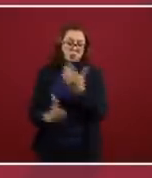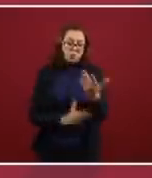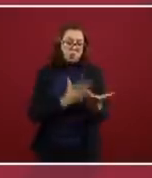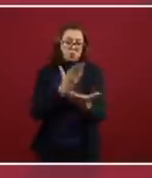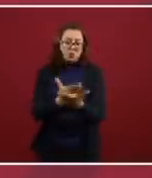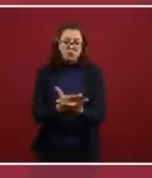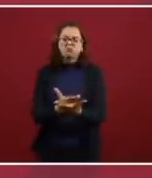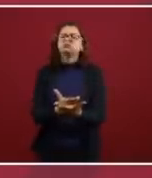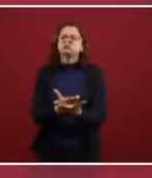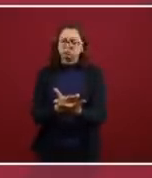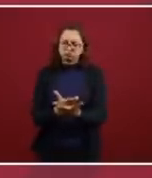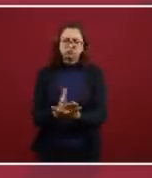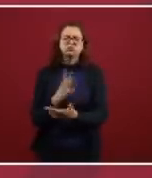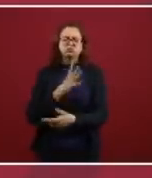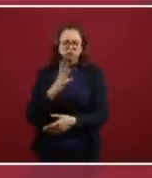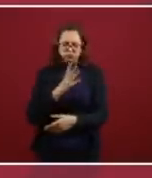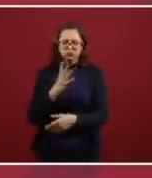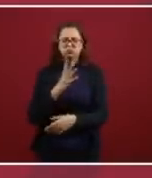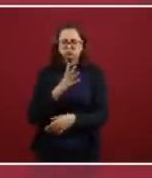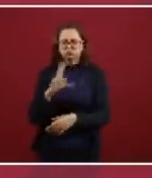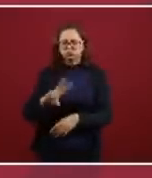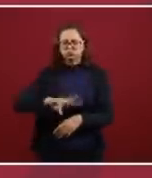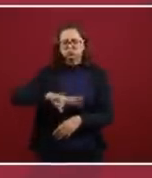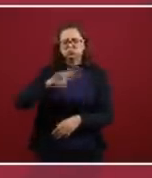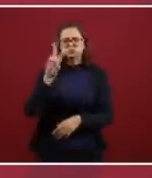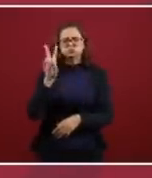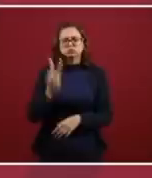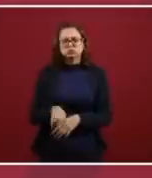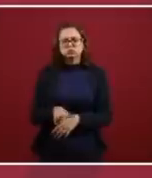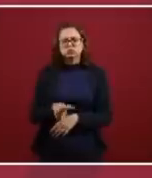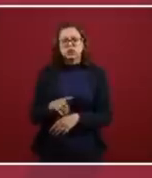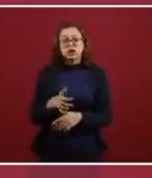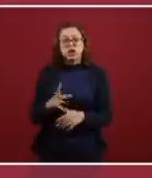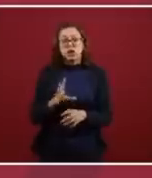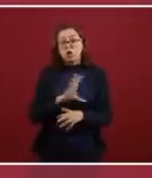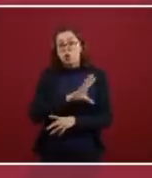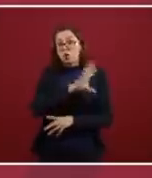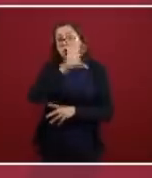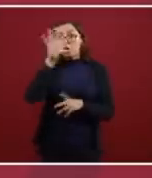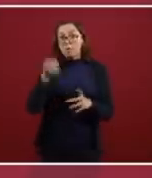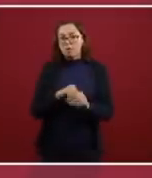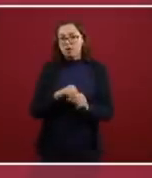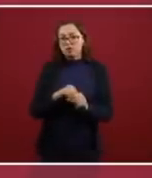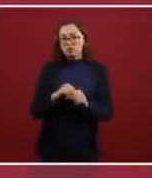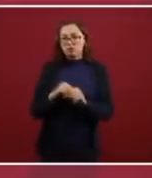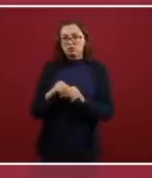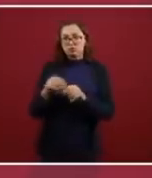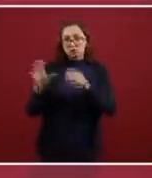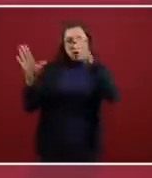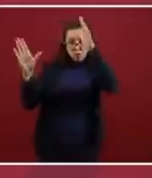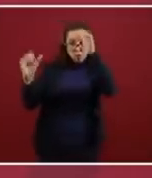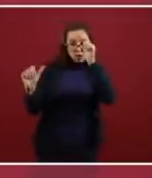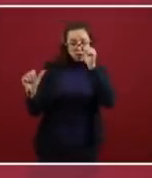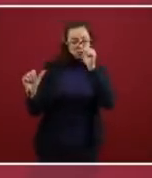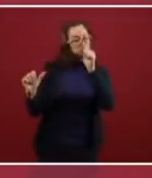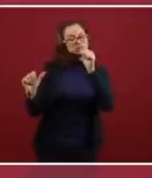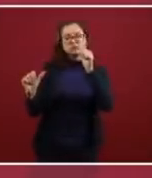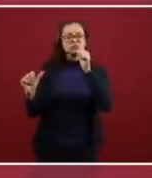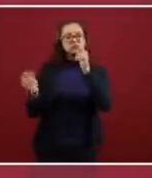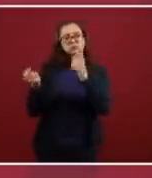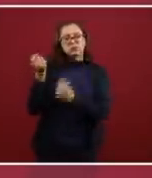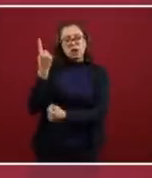bastante de cierto, no coincidimos en algunas cosas, pero